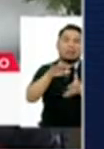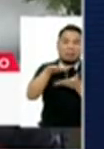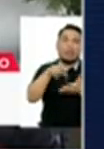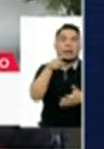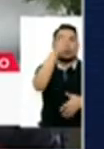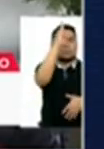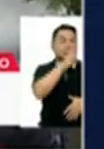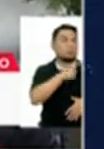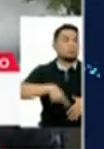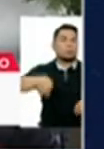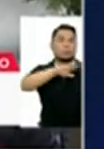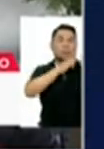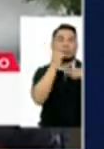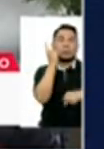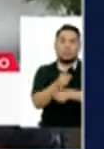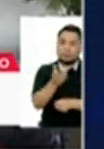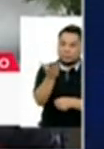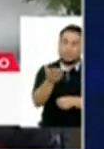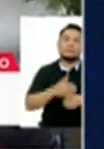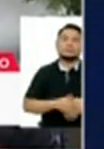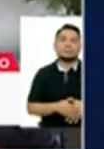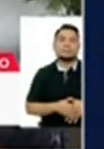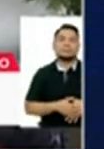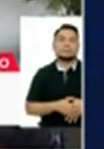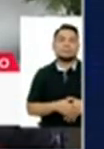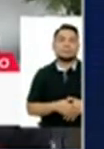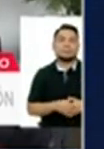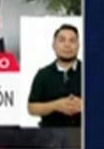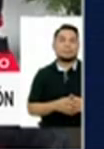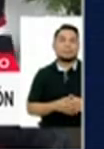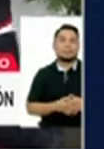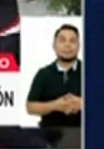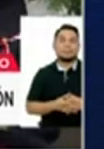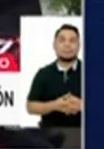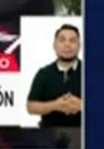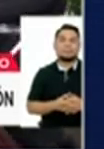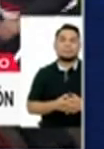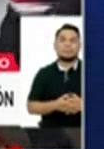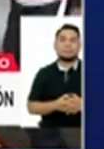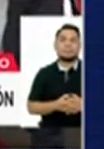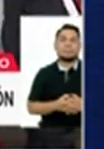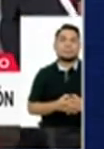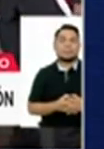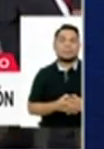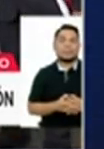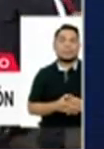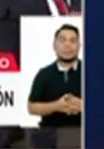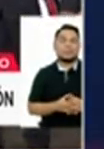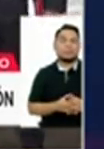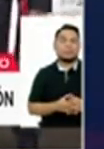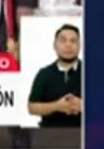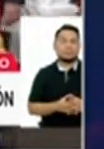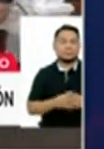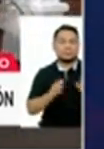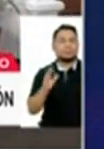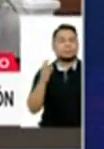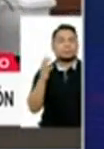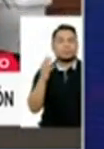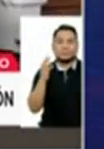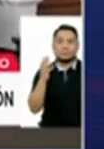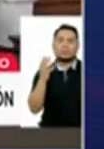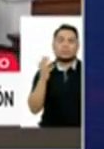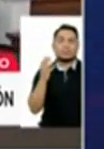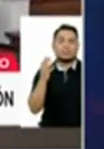También recordemos que pues él se inscribió a esta agrupación política en septiembre del 2020. También detalló de qué forma él